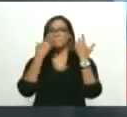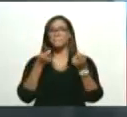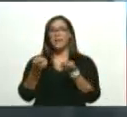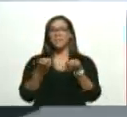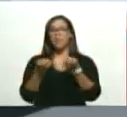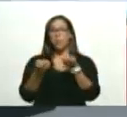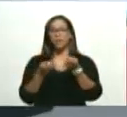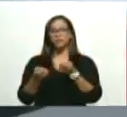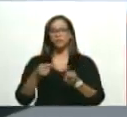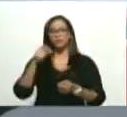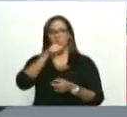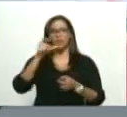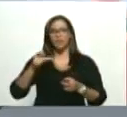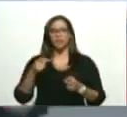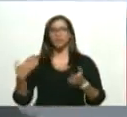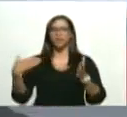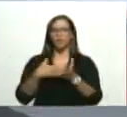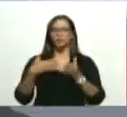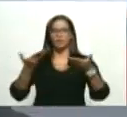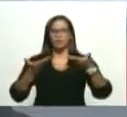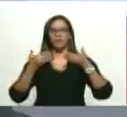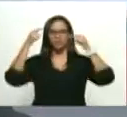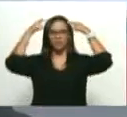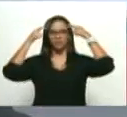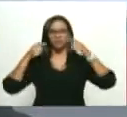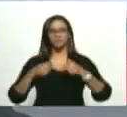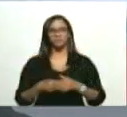masas que atenta contra el legado de Hugo Chávez?